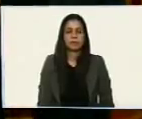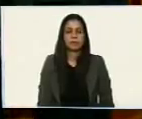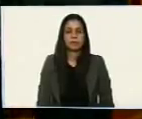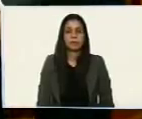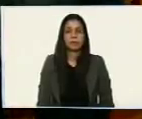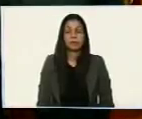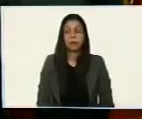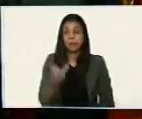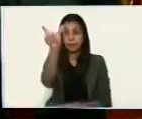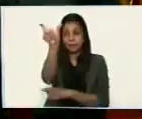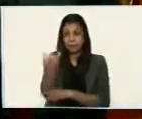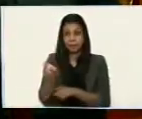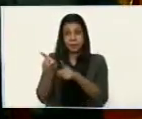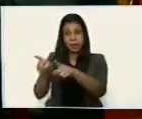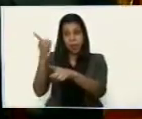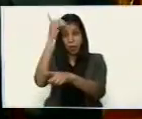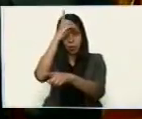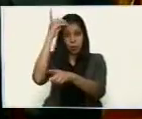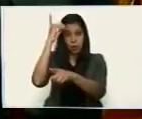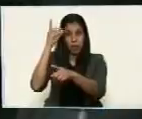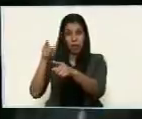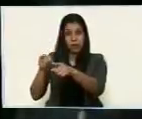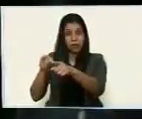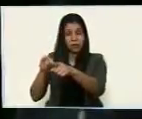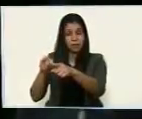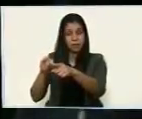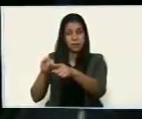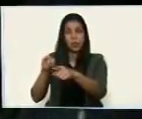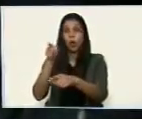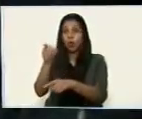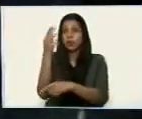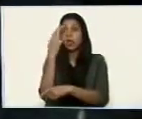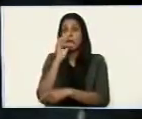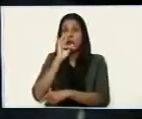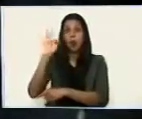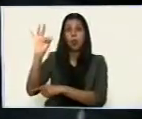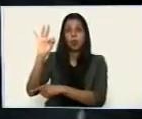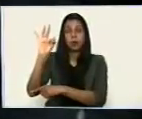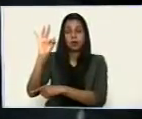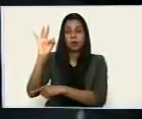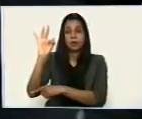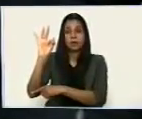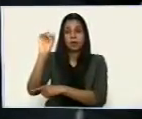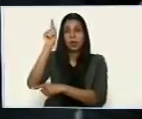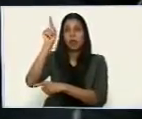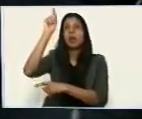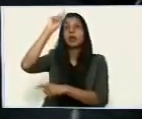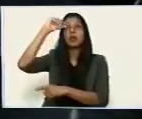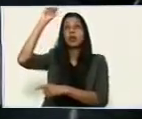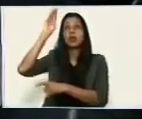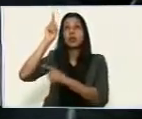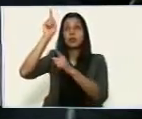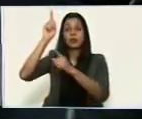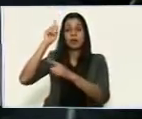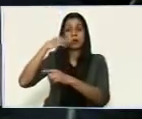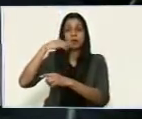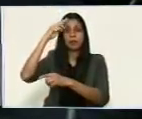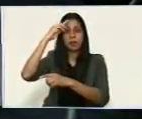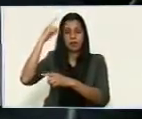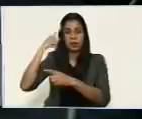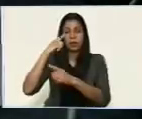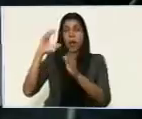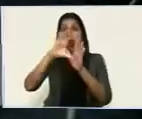Ciudadano Diosdado Cabello Rondón, jura usted por el Dios de sus padres,